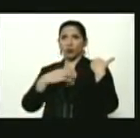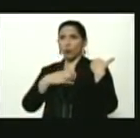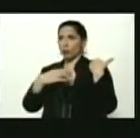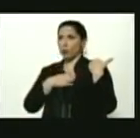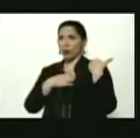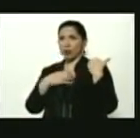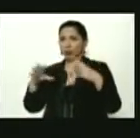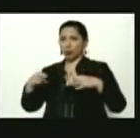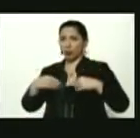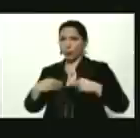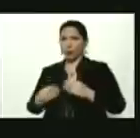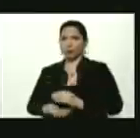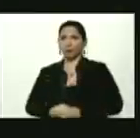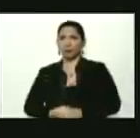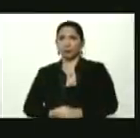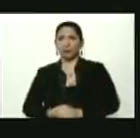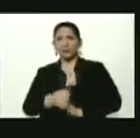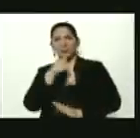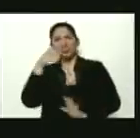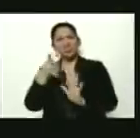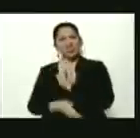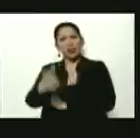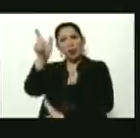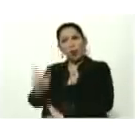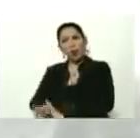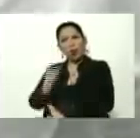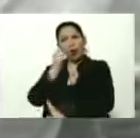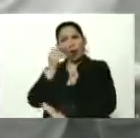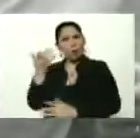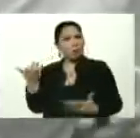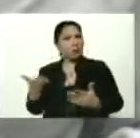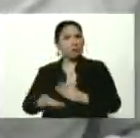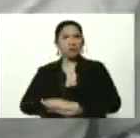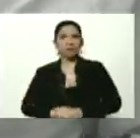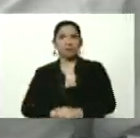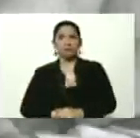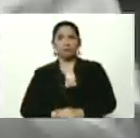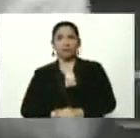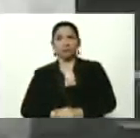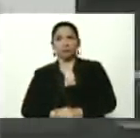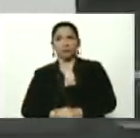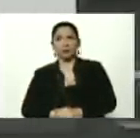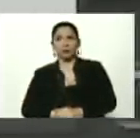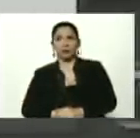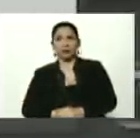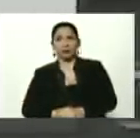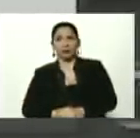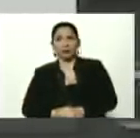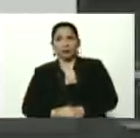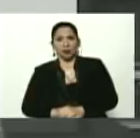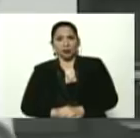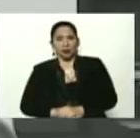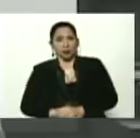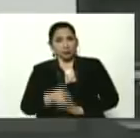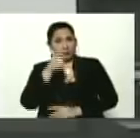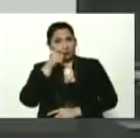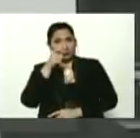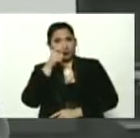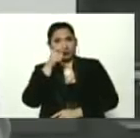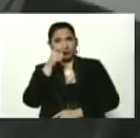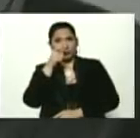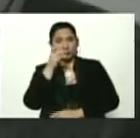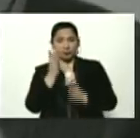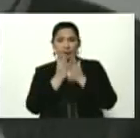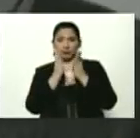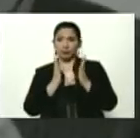posesión. Pero, ¿quién es en realidad este personaje? Pupilo de Ricardo Haussmann.